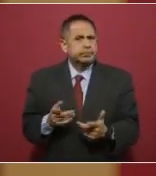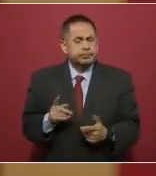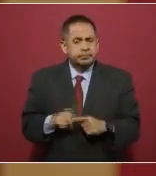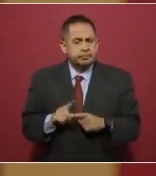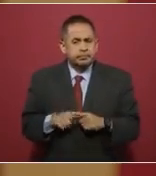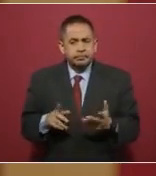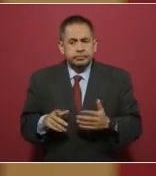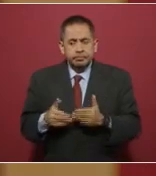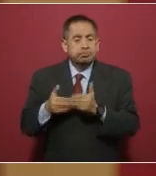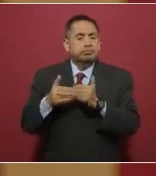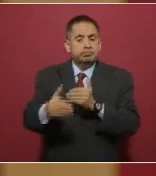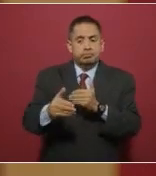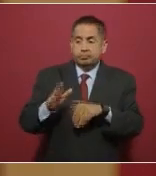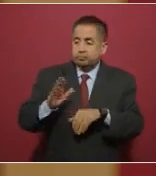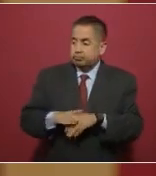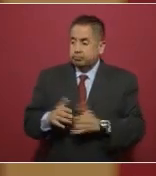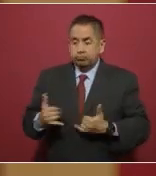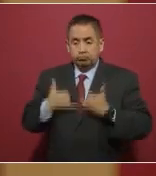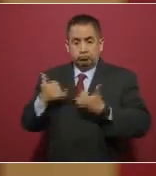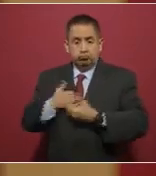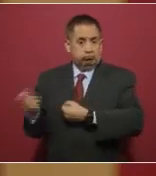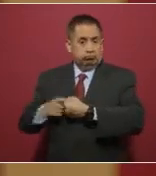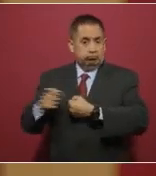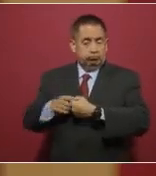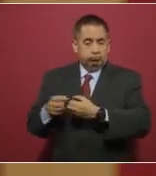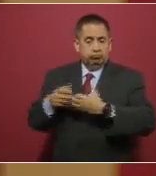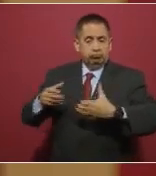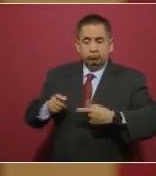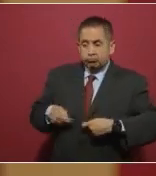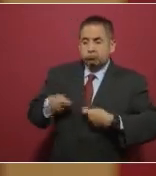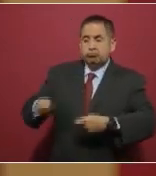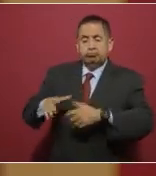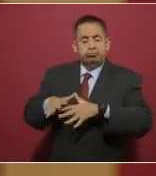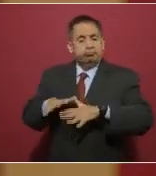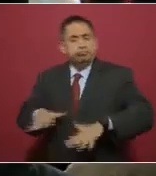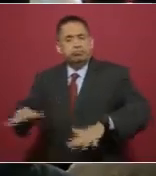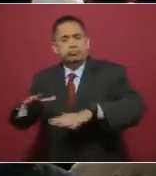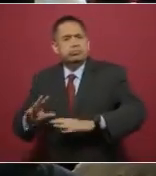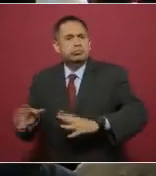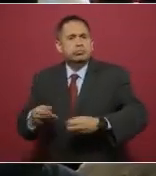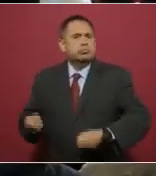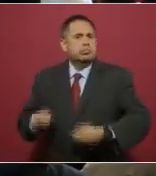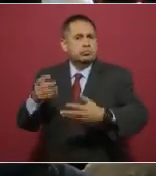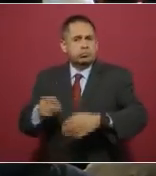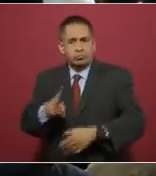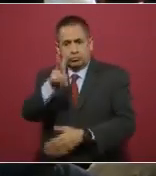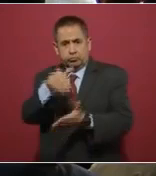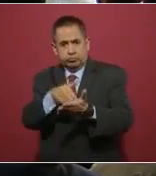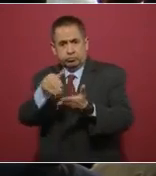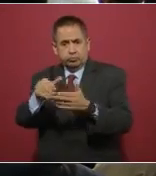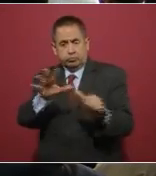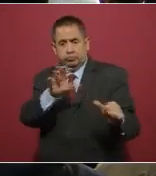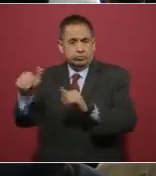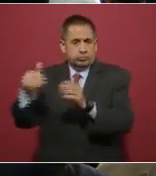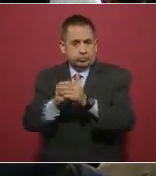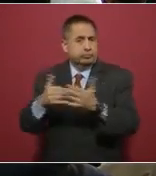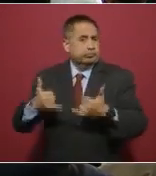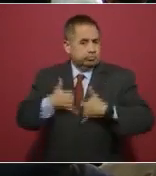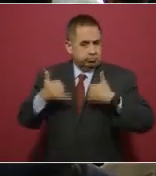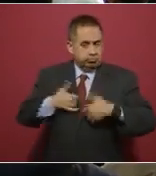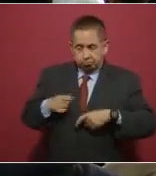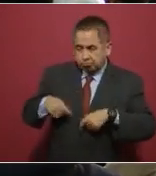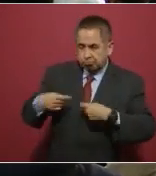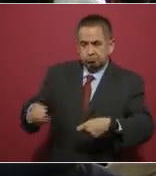va a aumentar el número de jóvenes en este programa. Vamos a llegar a 2.600.000